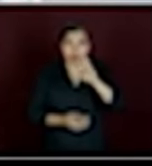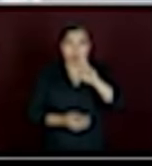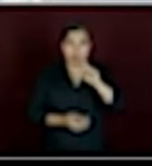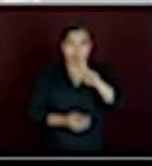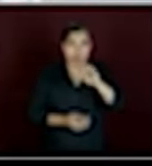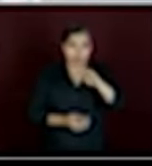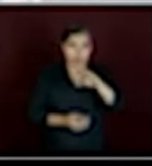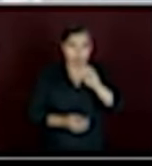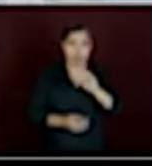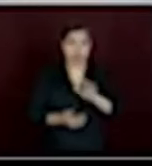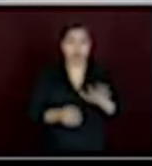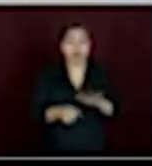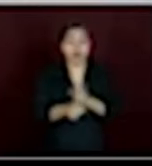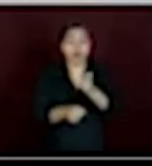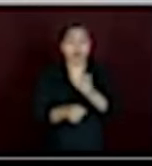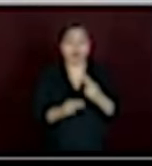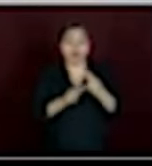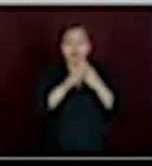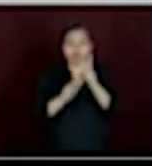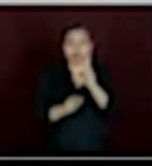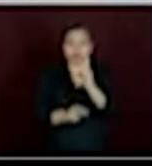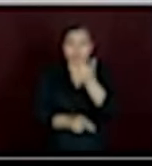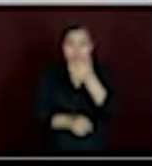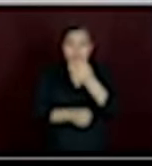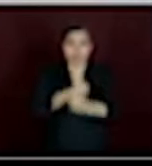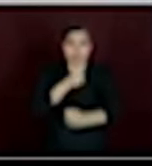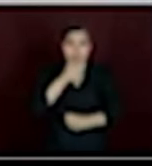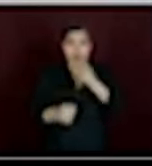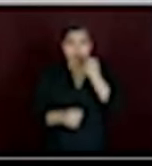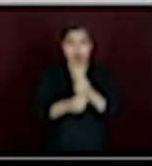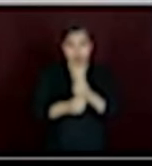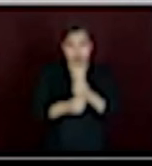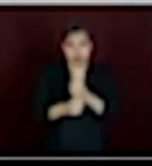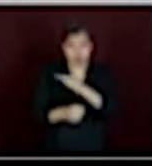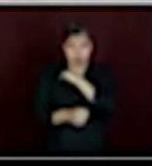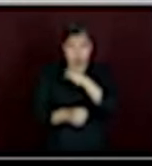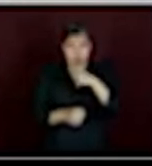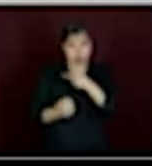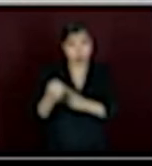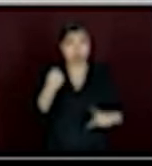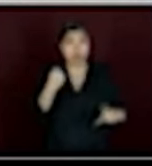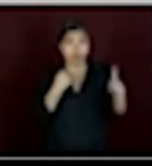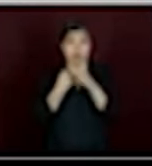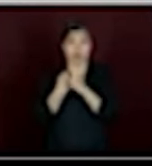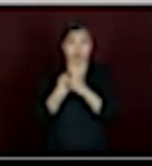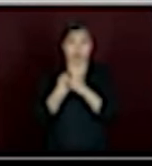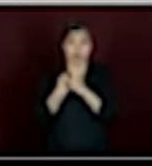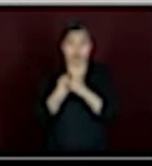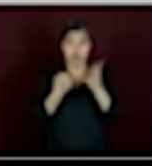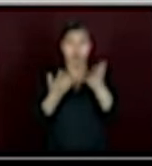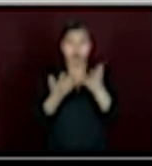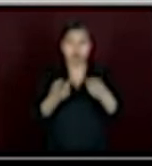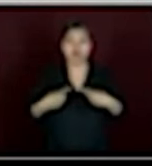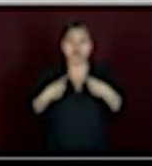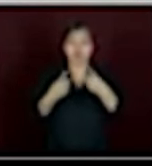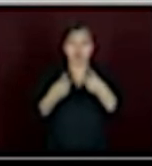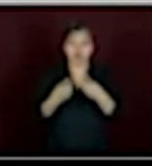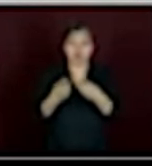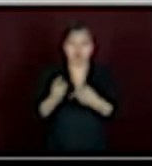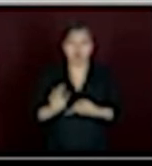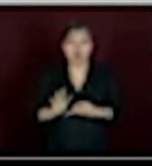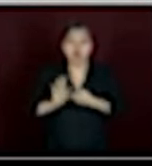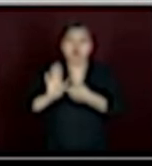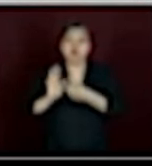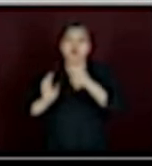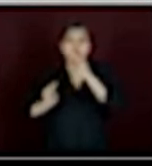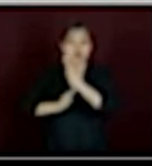va a mantener la gente en la fila y va a ejercer su derecho. Yo lo observo y veo ahora que he estado caminando